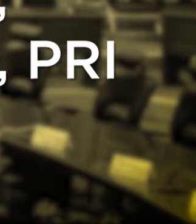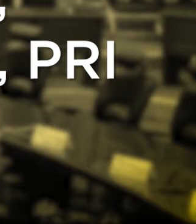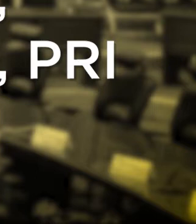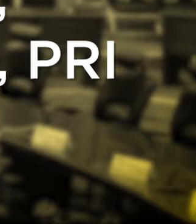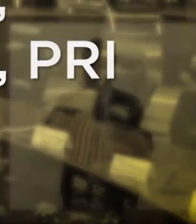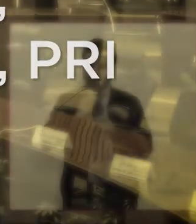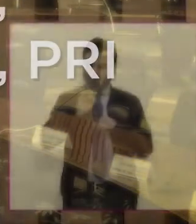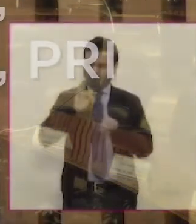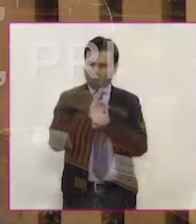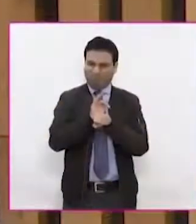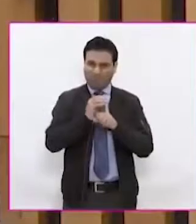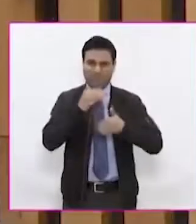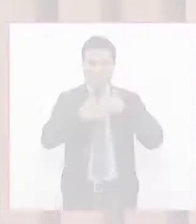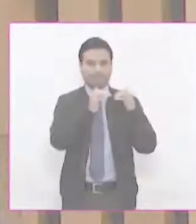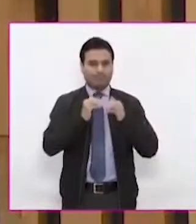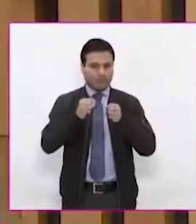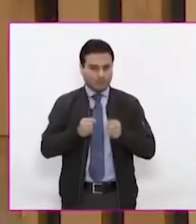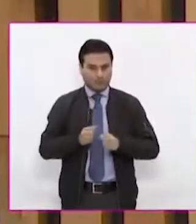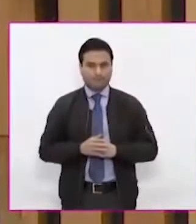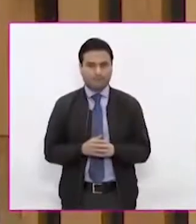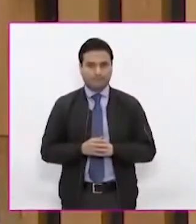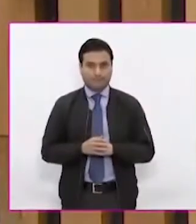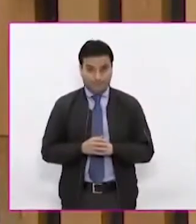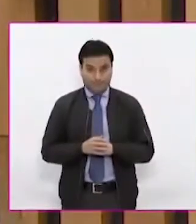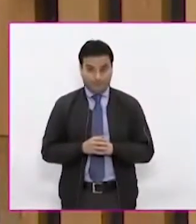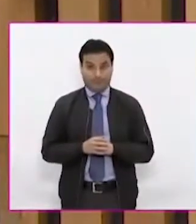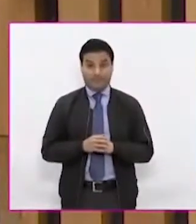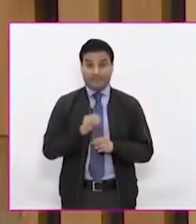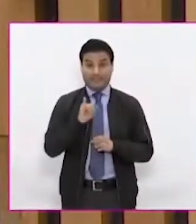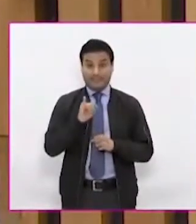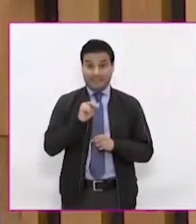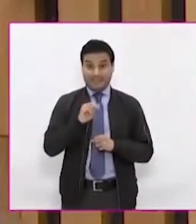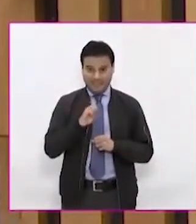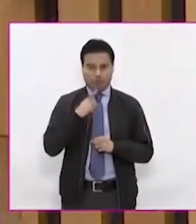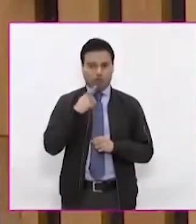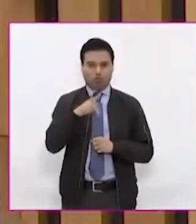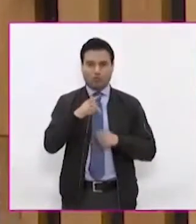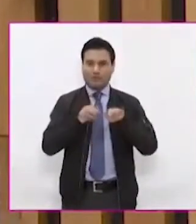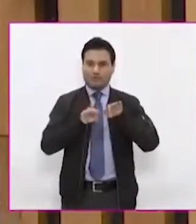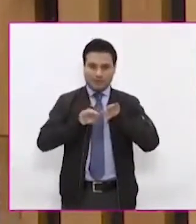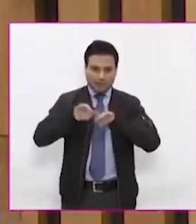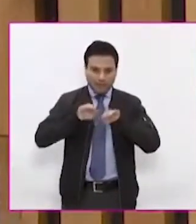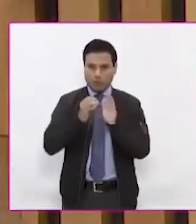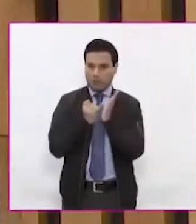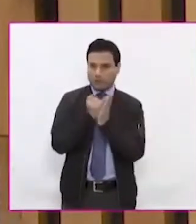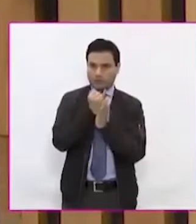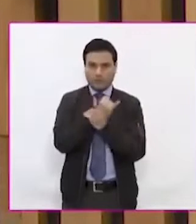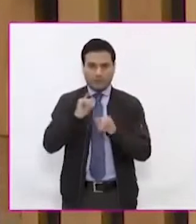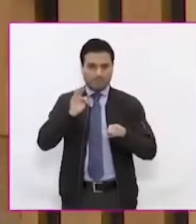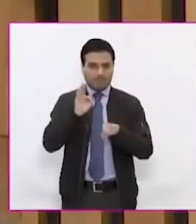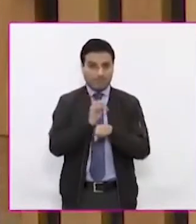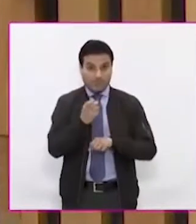y sustento a nuestra democracia. Respaldar la autonomía e independencia de los trabajos y decisiones del Instituto Nacional